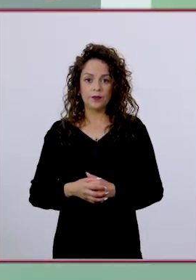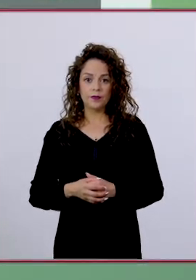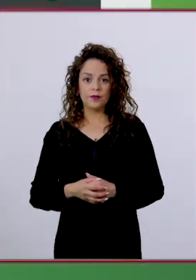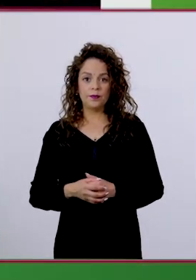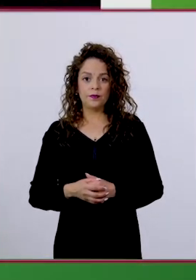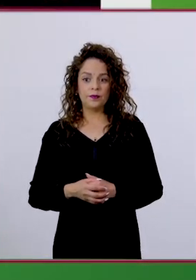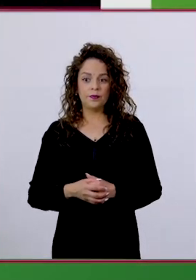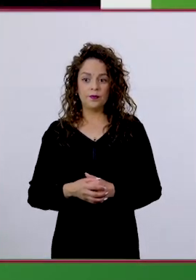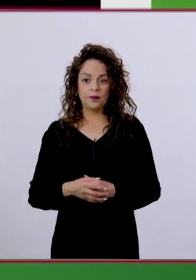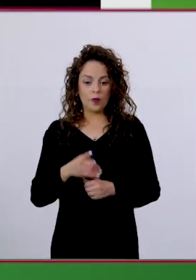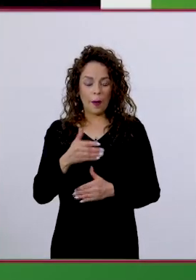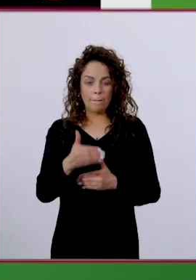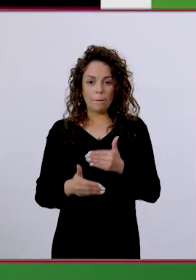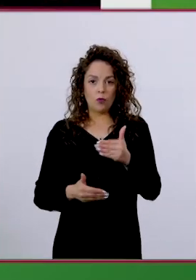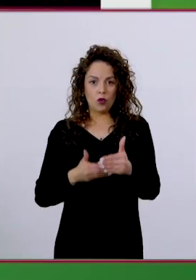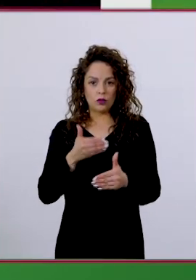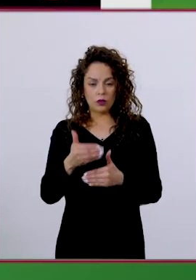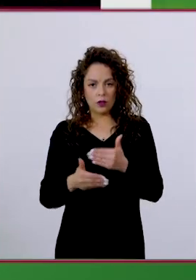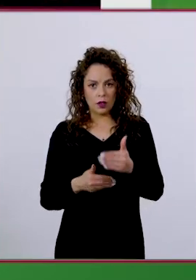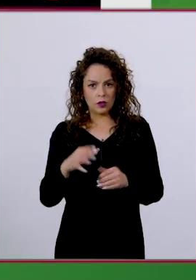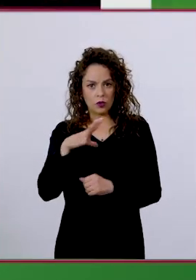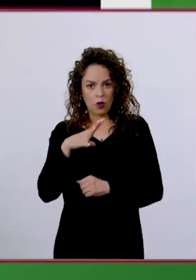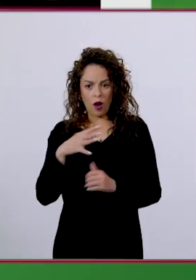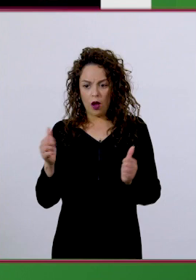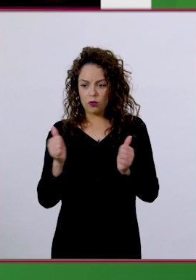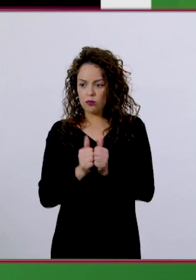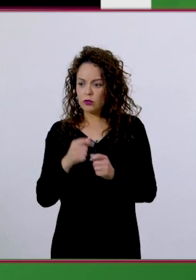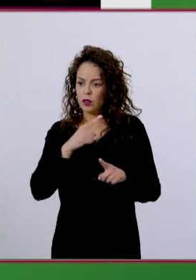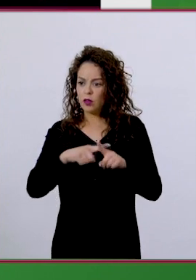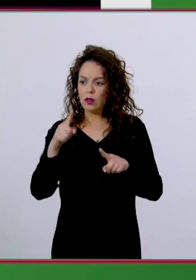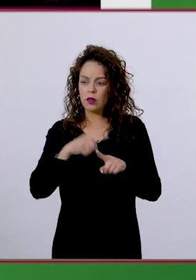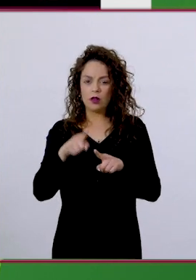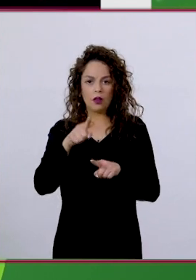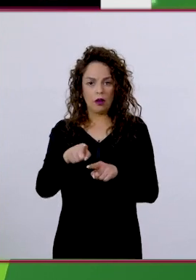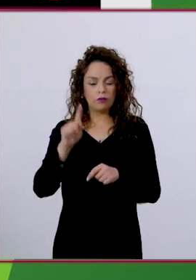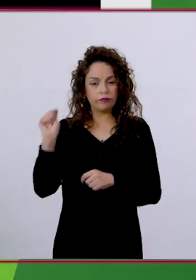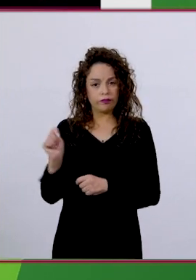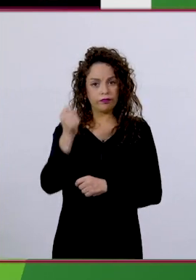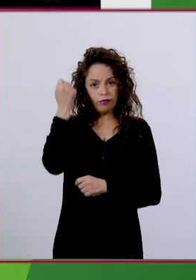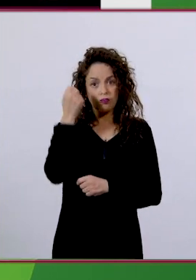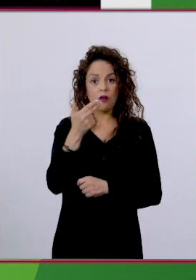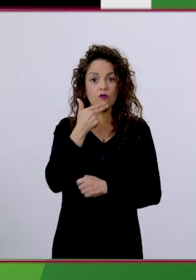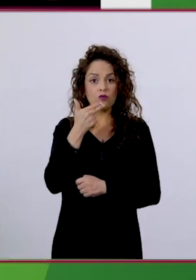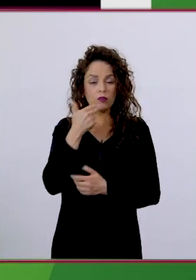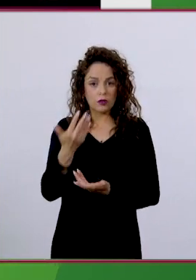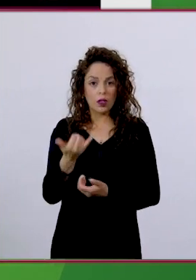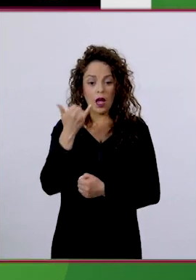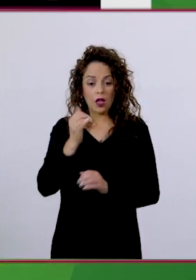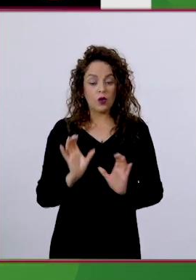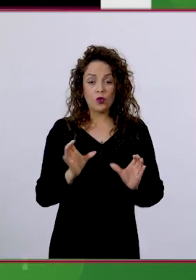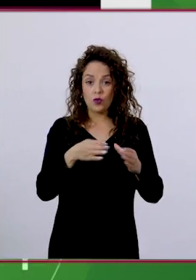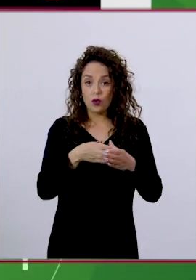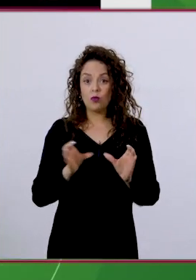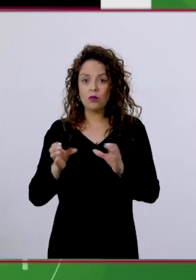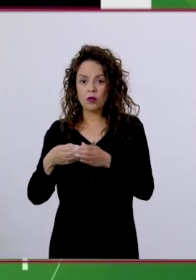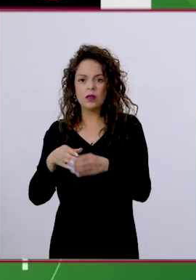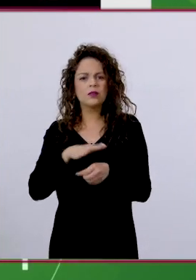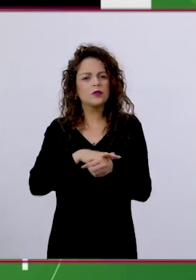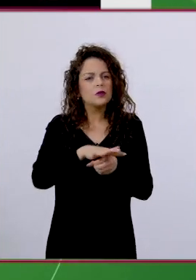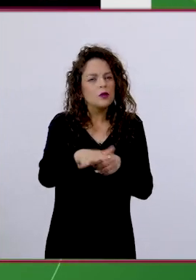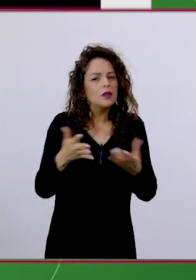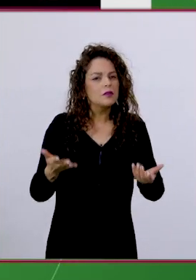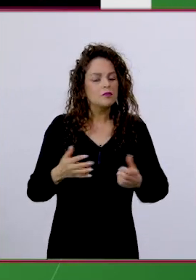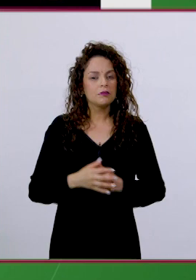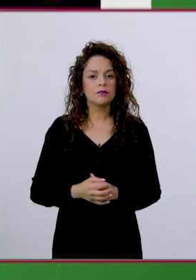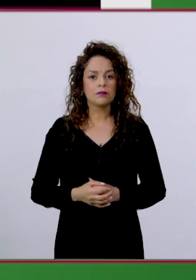Parte del proceso y la interacción que se tuvo con las herramientas tecnológicas y también con las comunidades, pues fue el